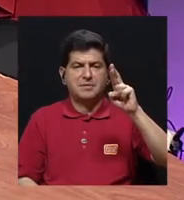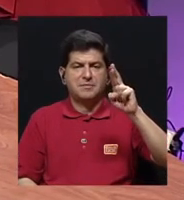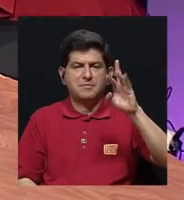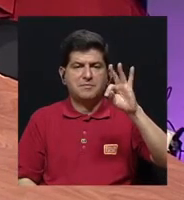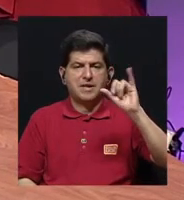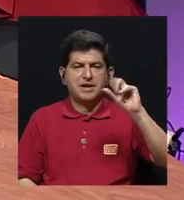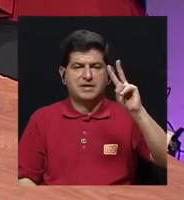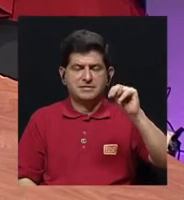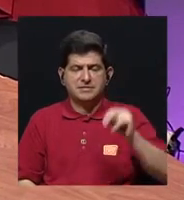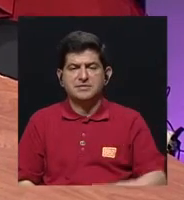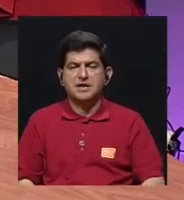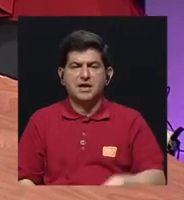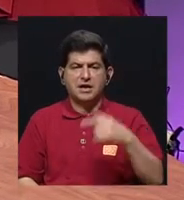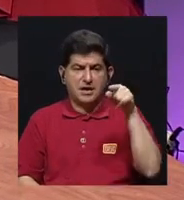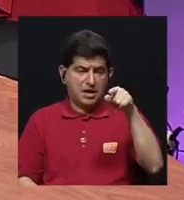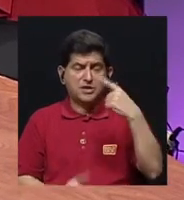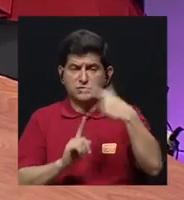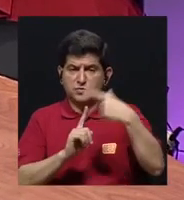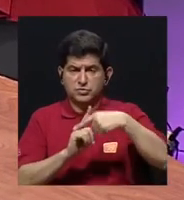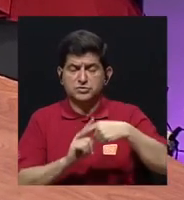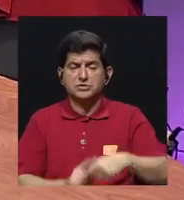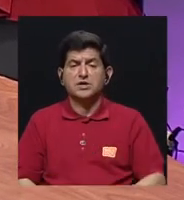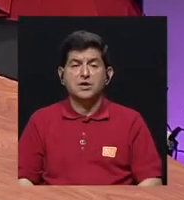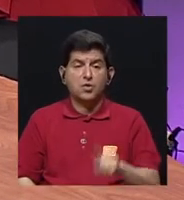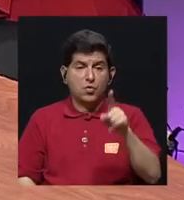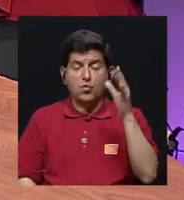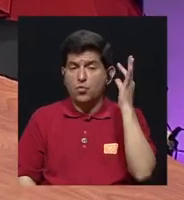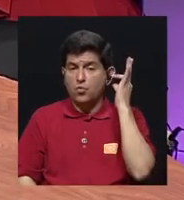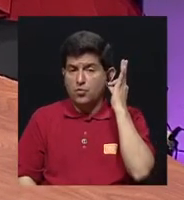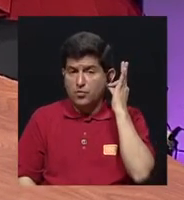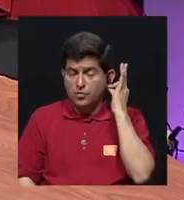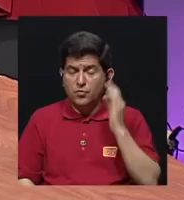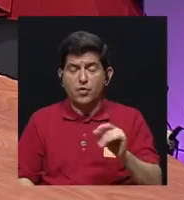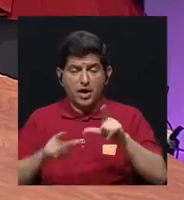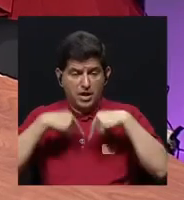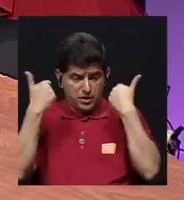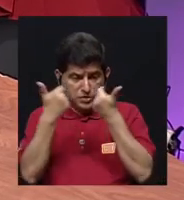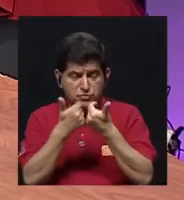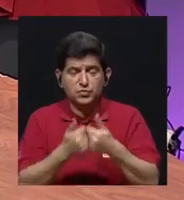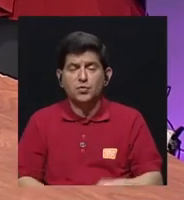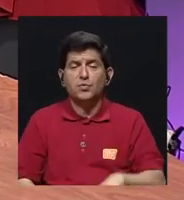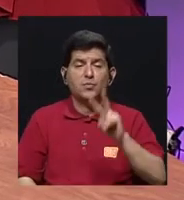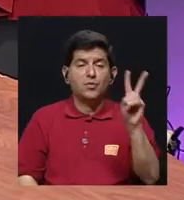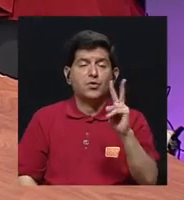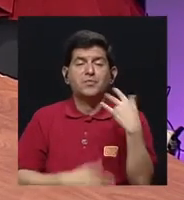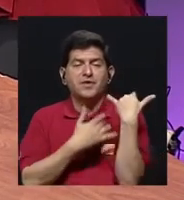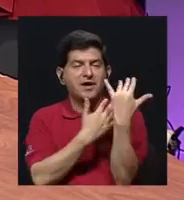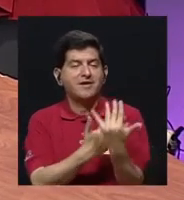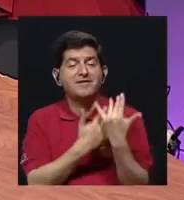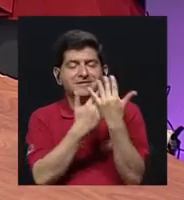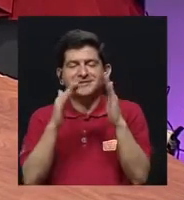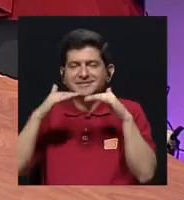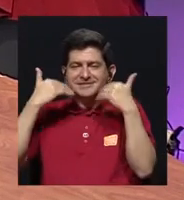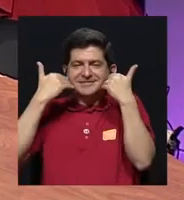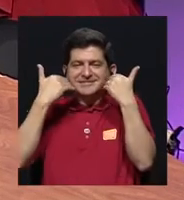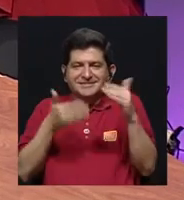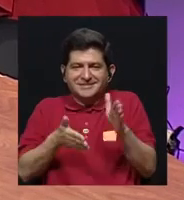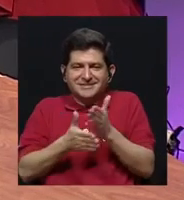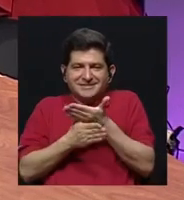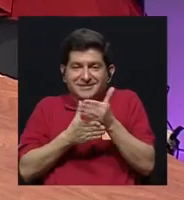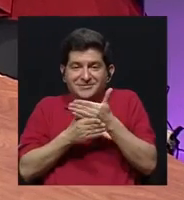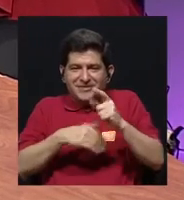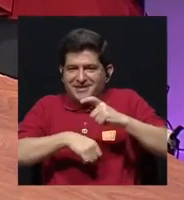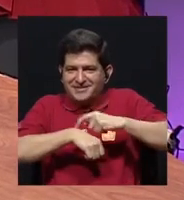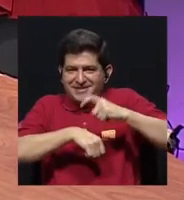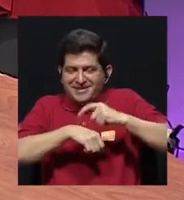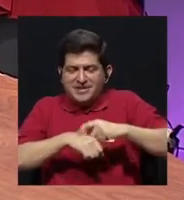un grupo de lindas mujeres los viernes nos esperaba con una gran sonrisa para compartir ese ratito con